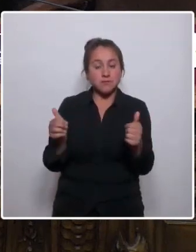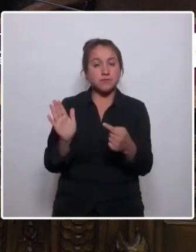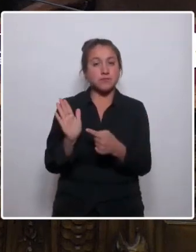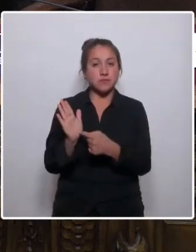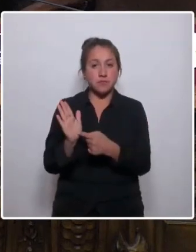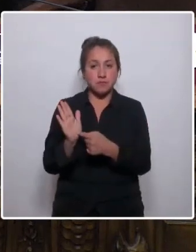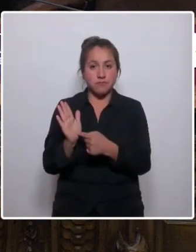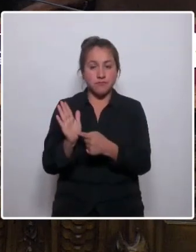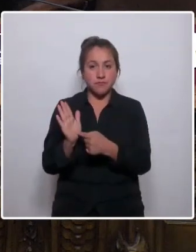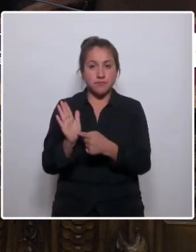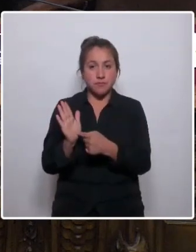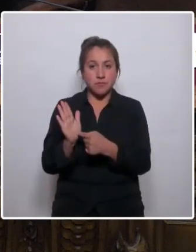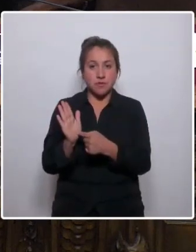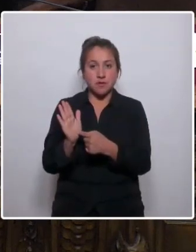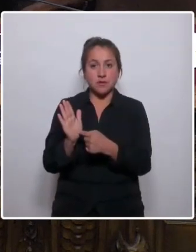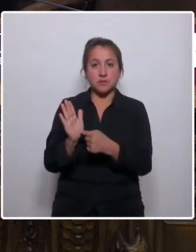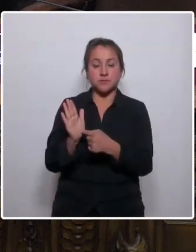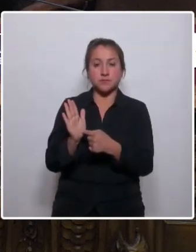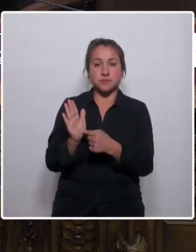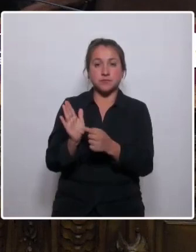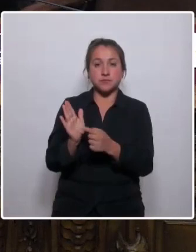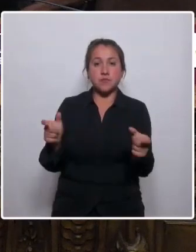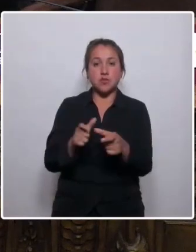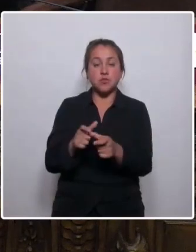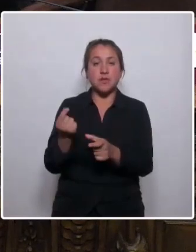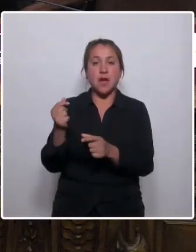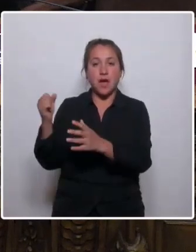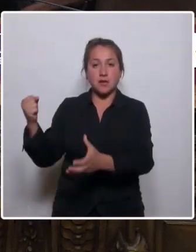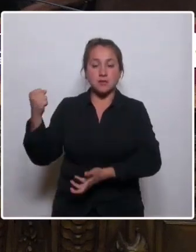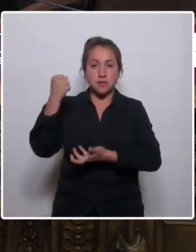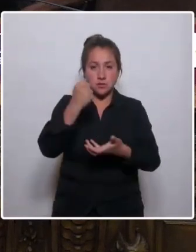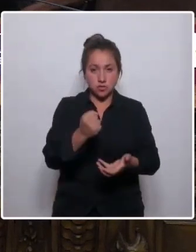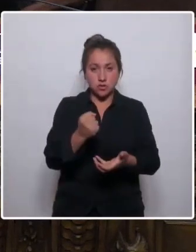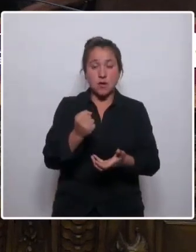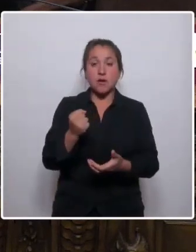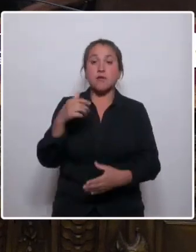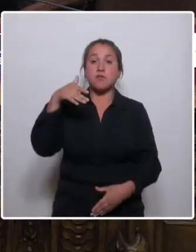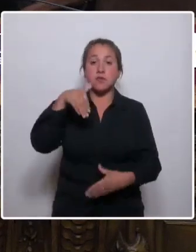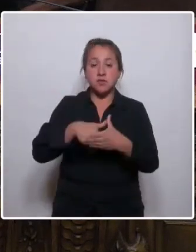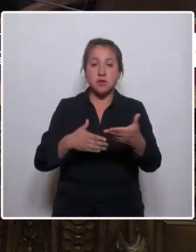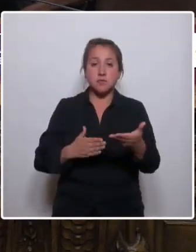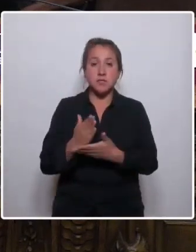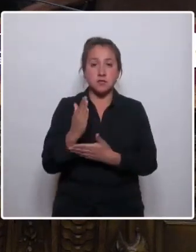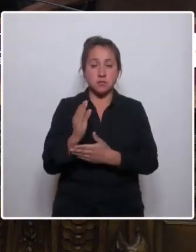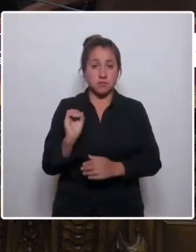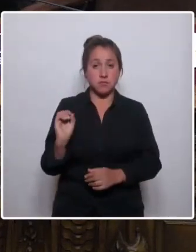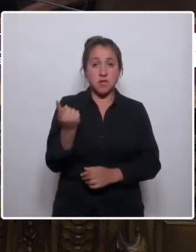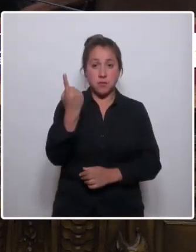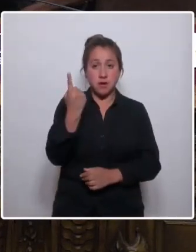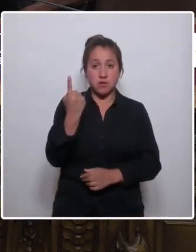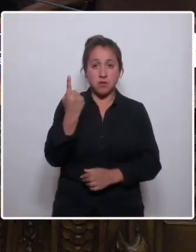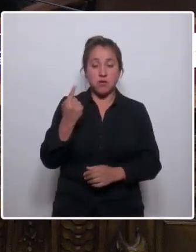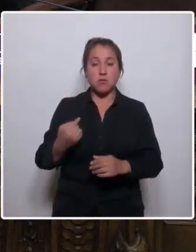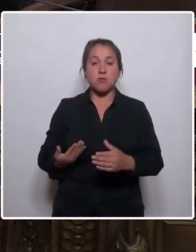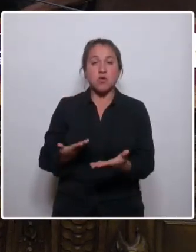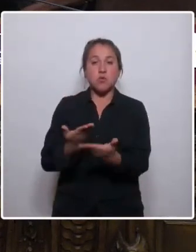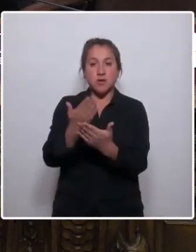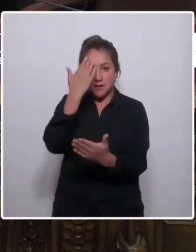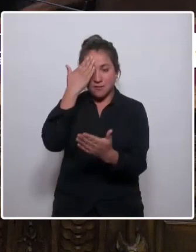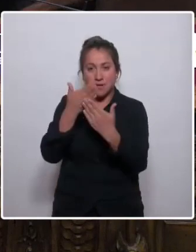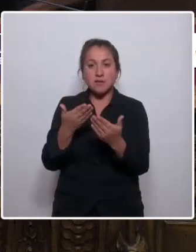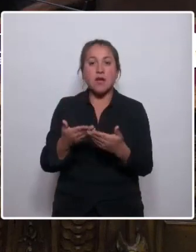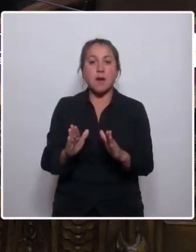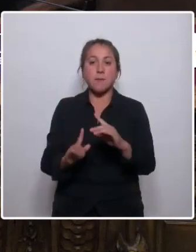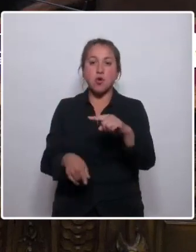al Comité de Asignaciones. Vamos a poner en votación, por lo tanto, en primer lugar, esta propuesta del Frente Ampliado